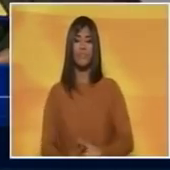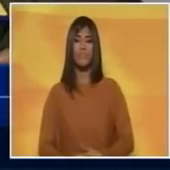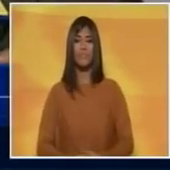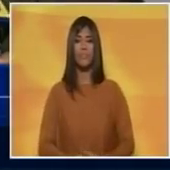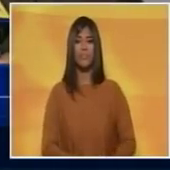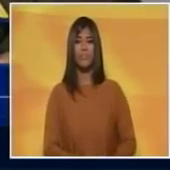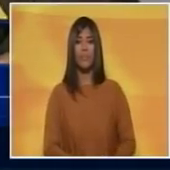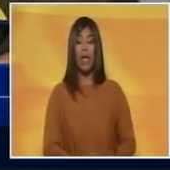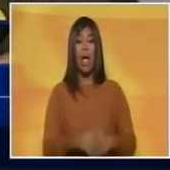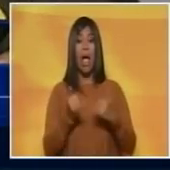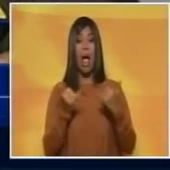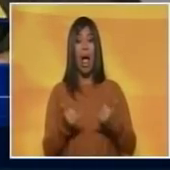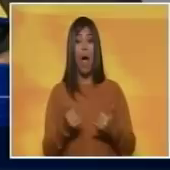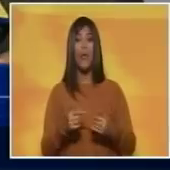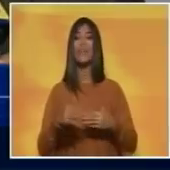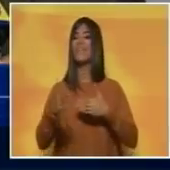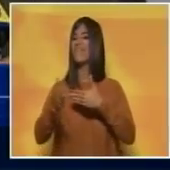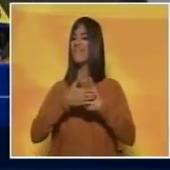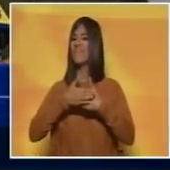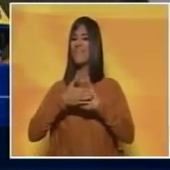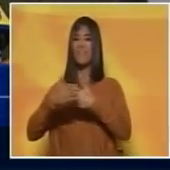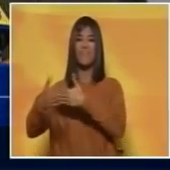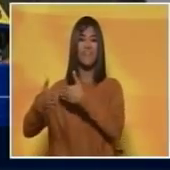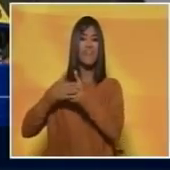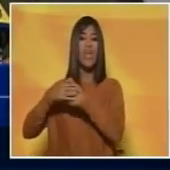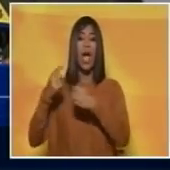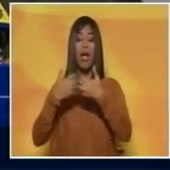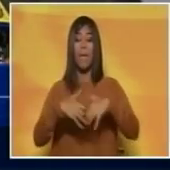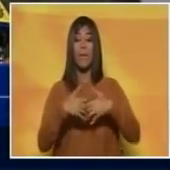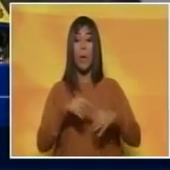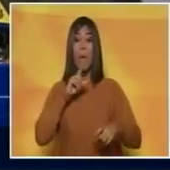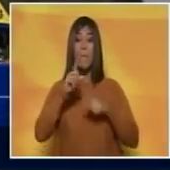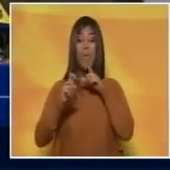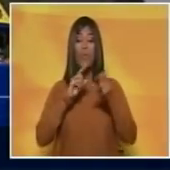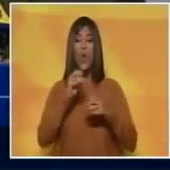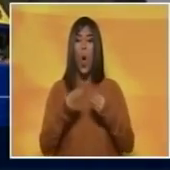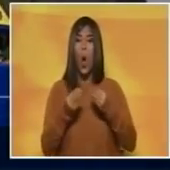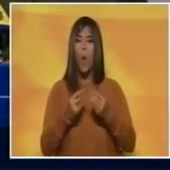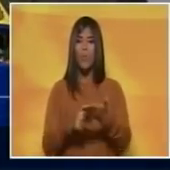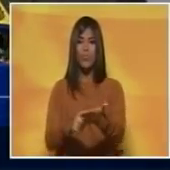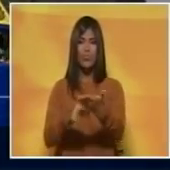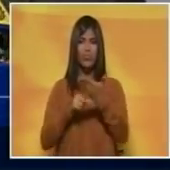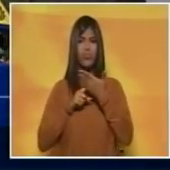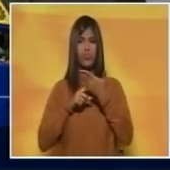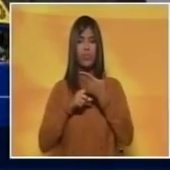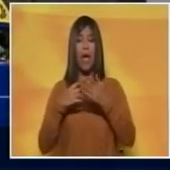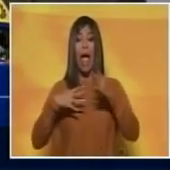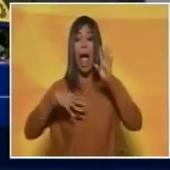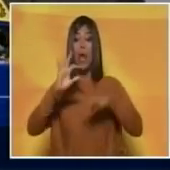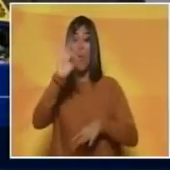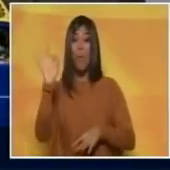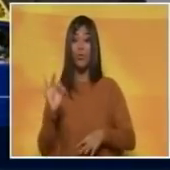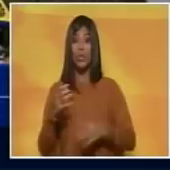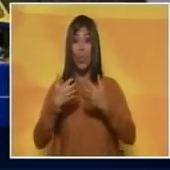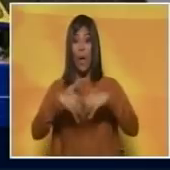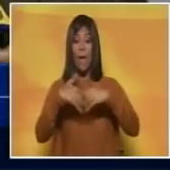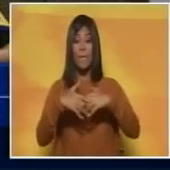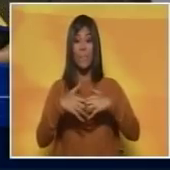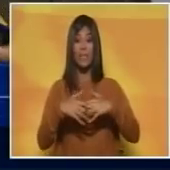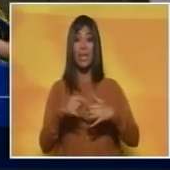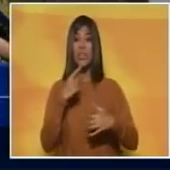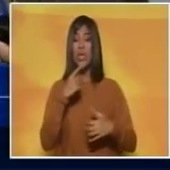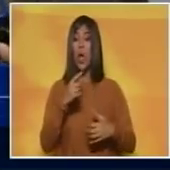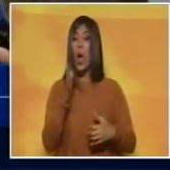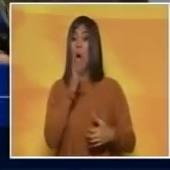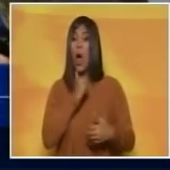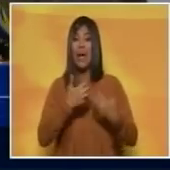La expectativa por ahora es que sigan cerrando empresas. Ahí estuvimos viendo que la encuesta de coyuntura reflejó que el 14% de las empresas que le preguntamos dijo que no